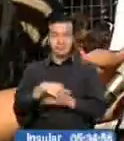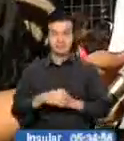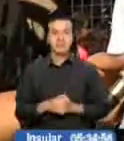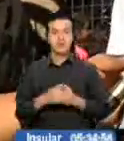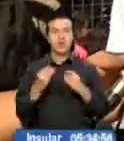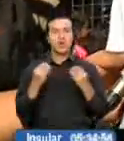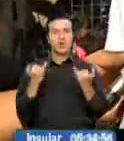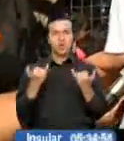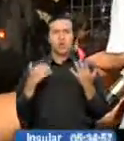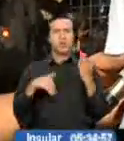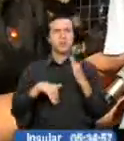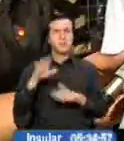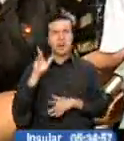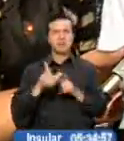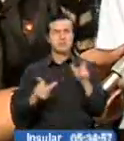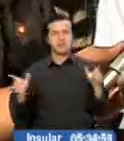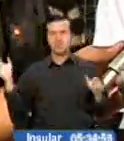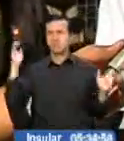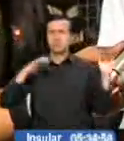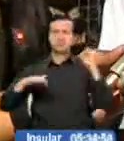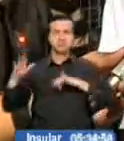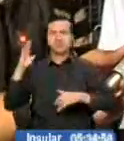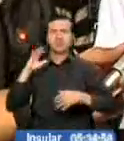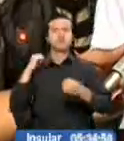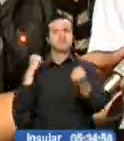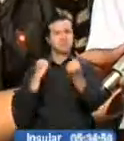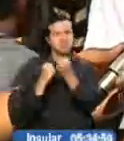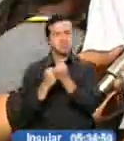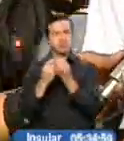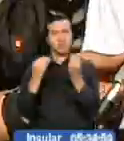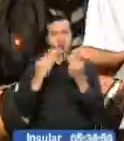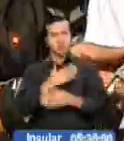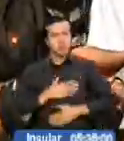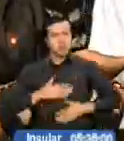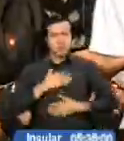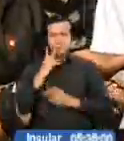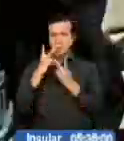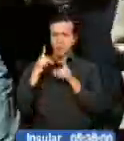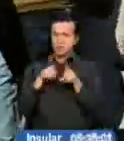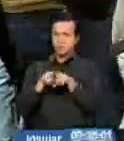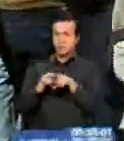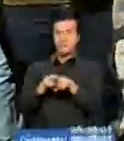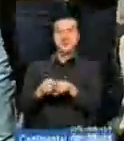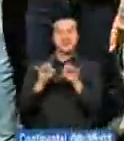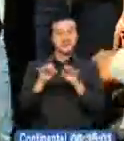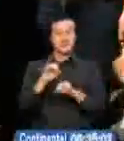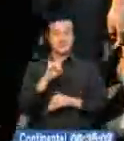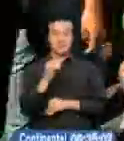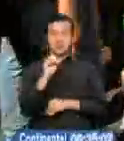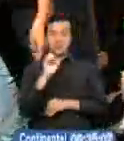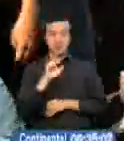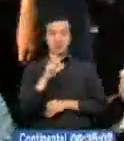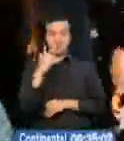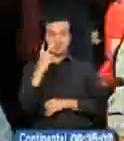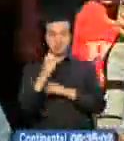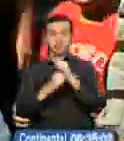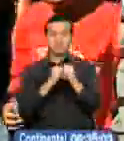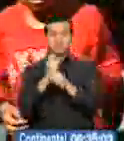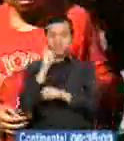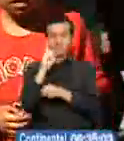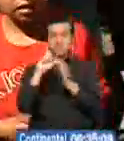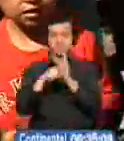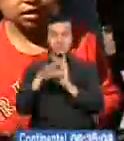habido más gente que ha venido a colaborar con los coches de madera, a disfrutar de lo que es la competencia. Joel Caraguay, de 13 años, con 1 minuto